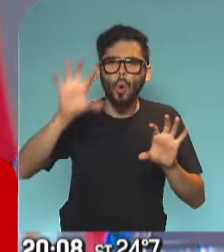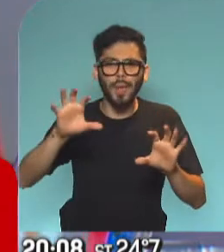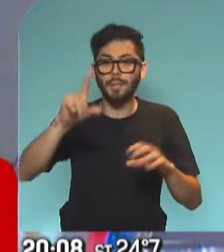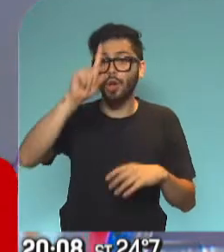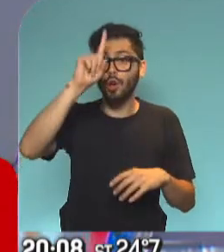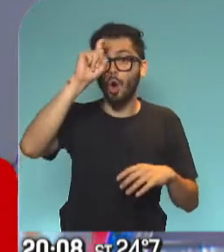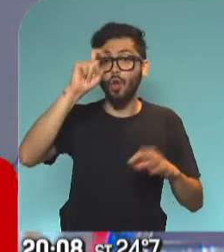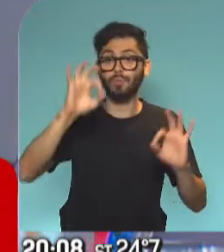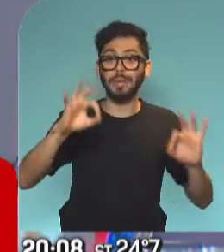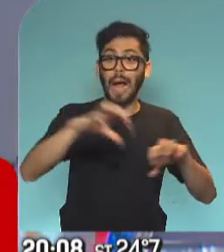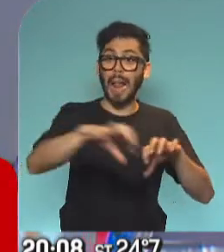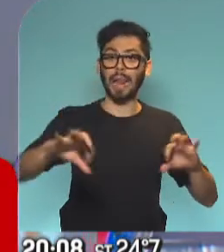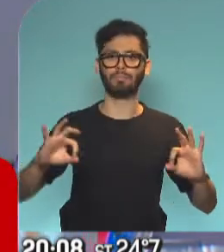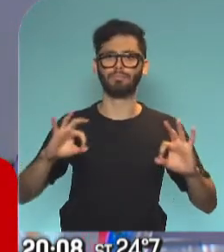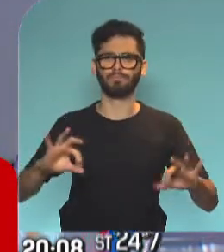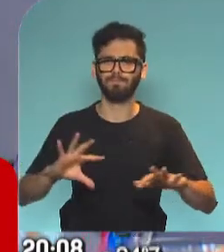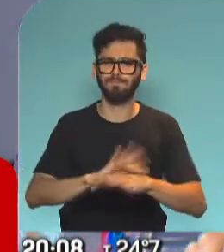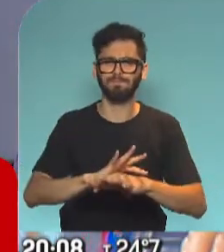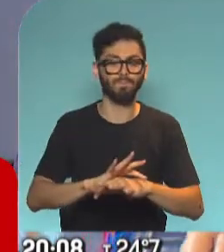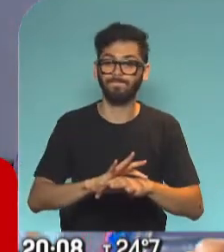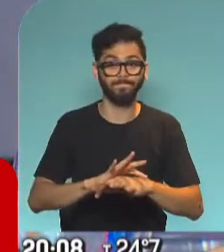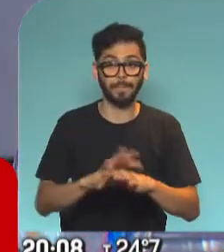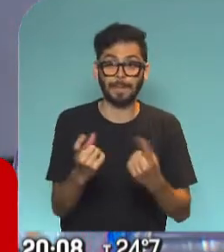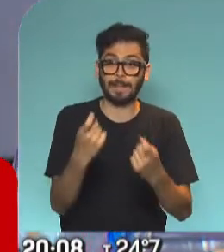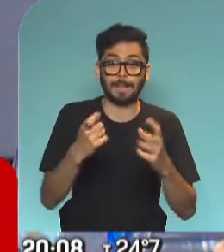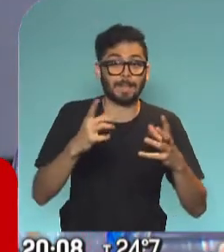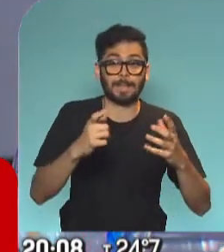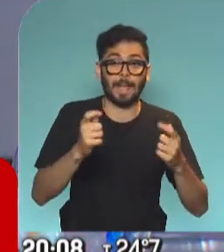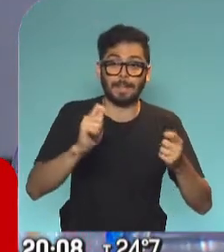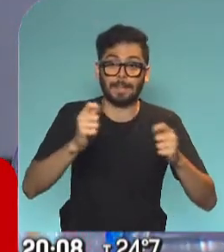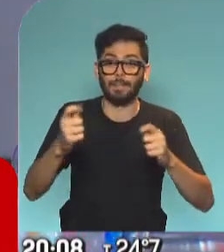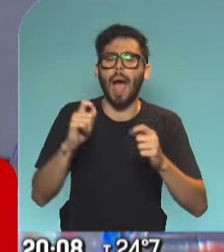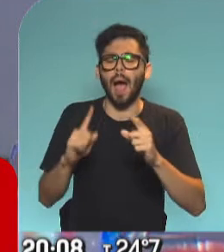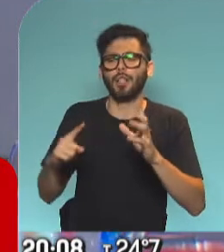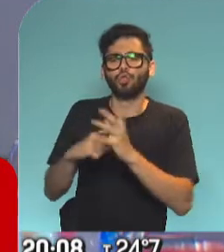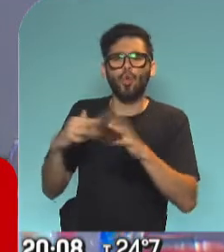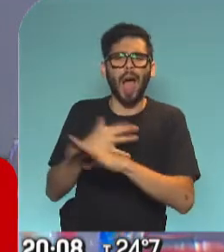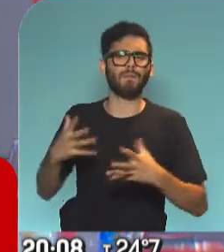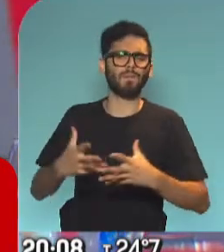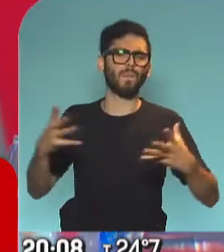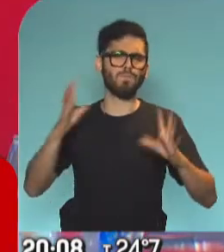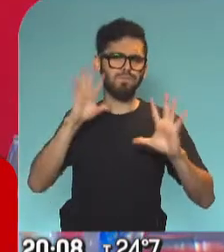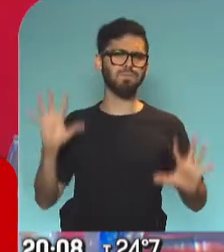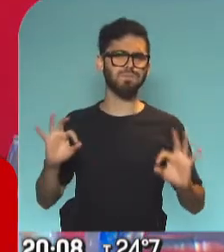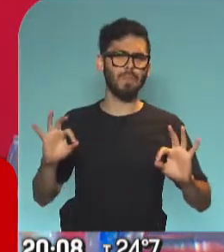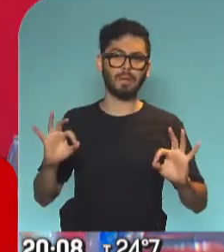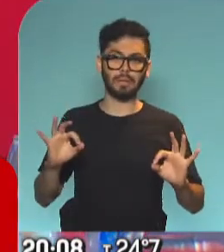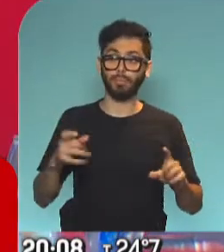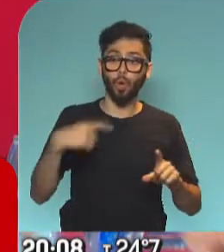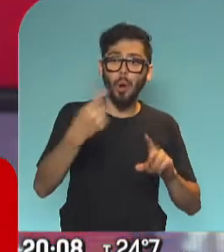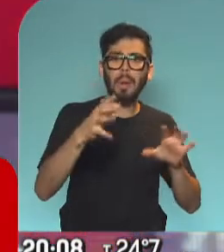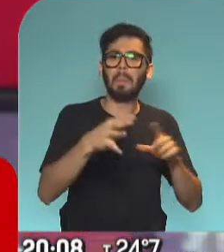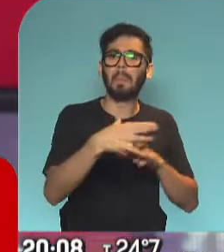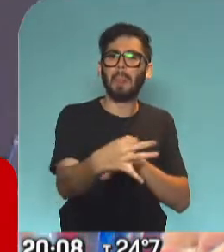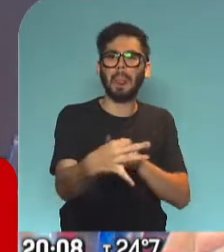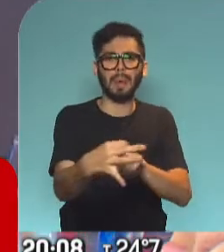estaba preparado y había que comenzar a adaptarlo, porque las grandes urbes sí tenían lugar, pero los lugares más chicos no tenían ese lugar.